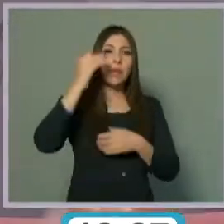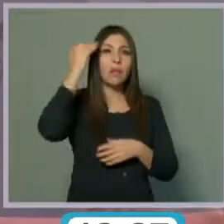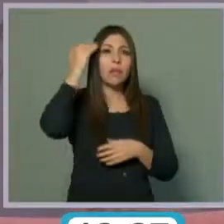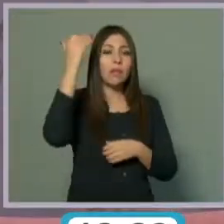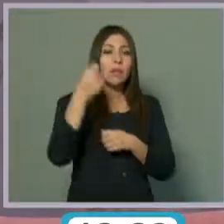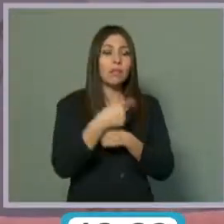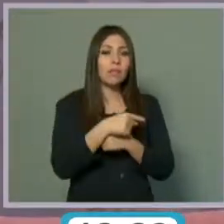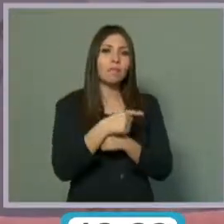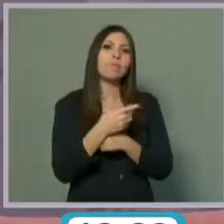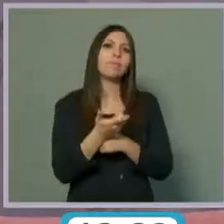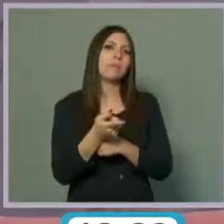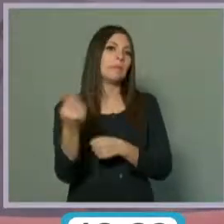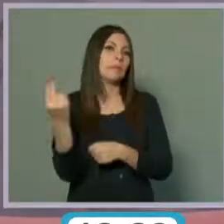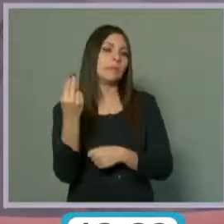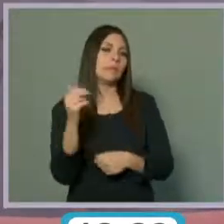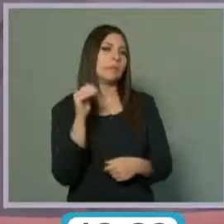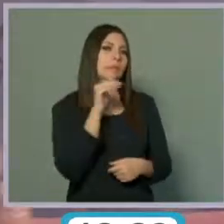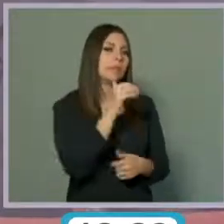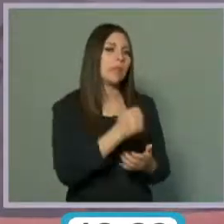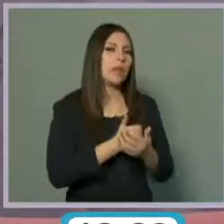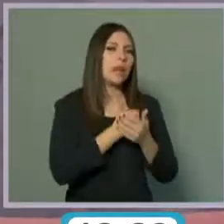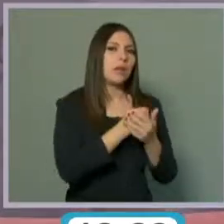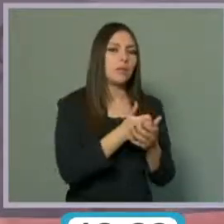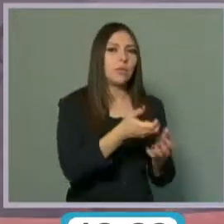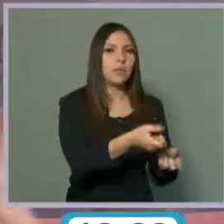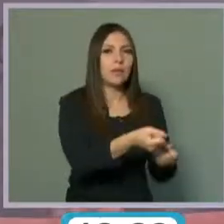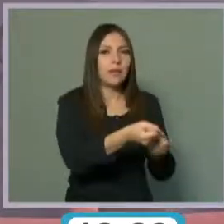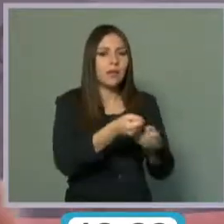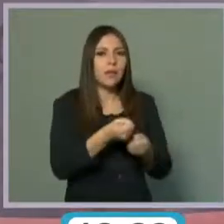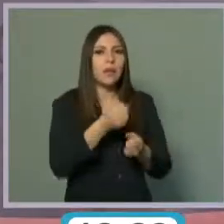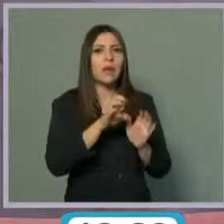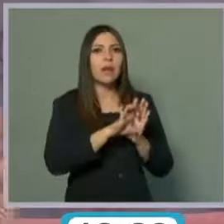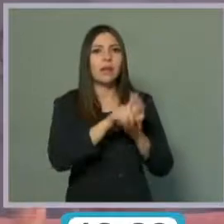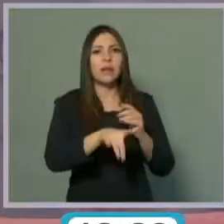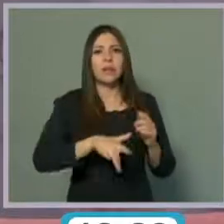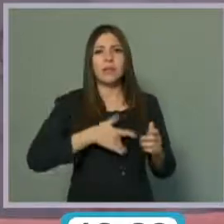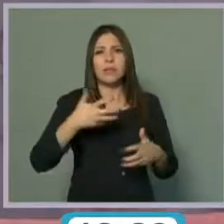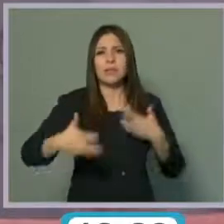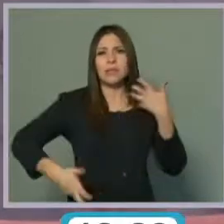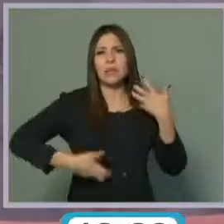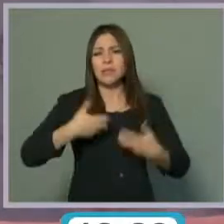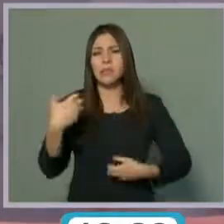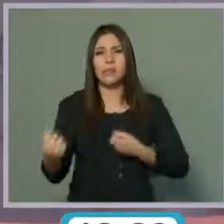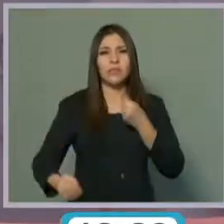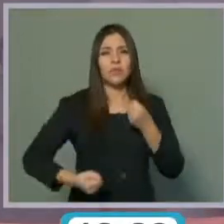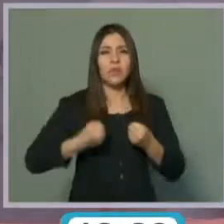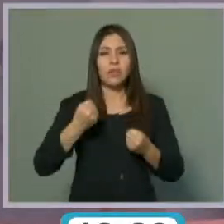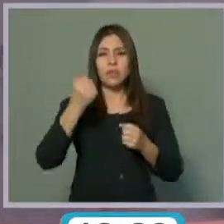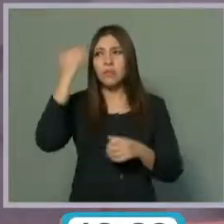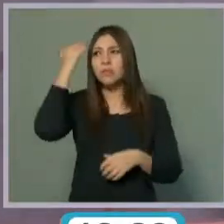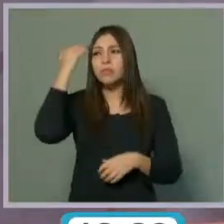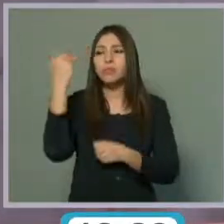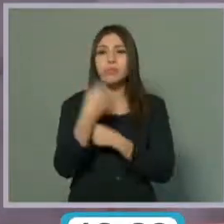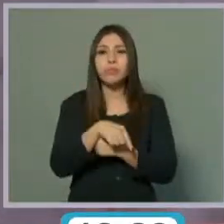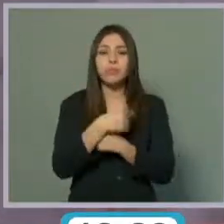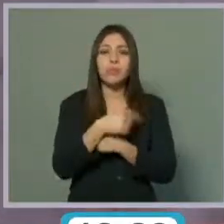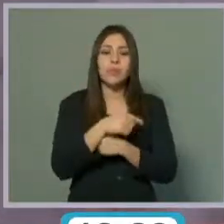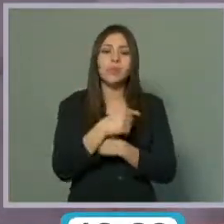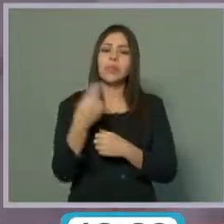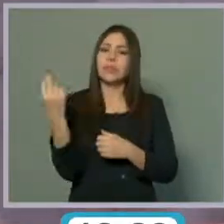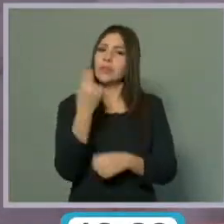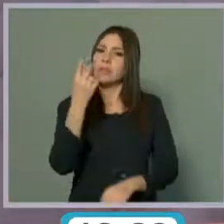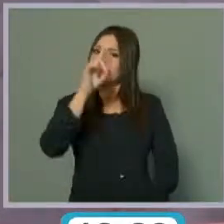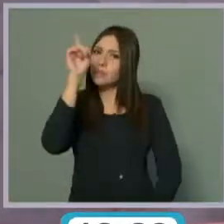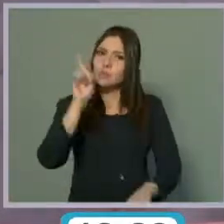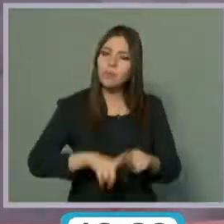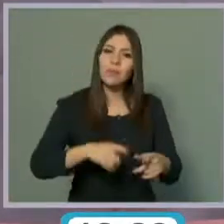tenemos que acercarnos a esta persona, o cuando se está instalando en la ira y en la cólera por mucho tiempo, es como un poco en la cólera, bueno,